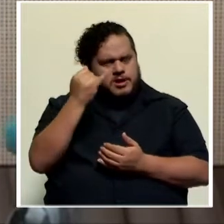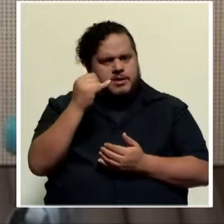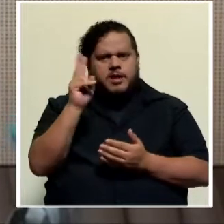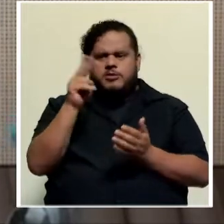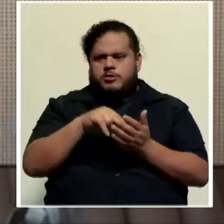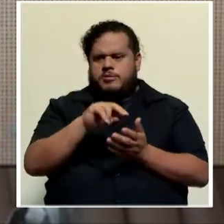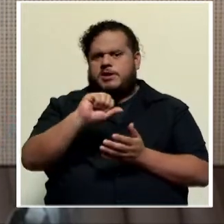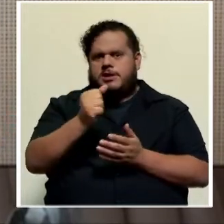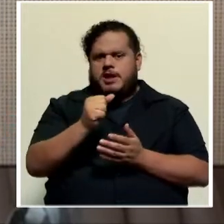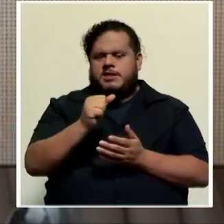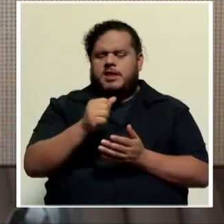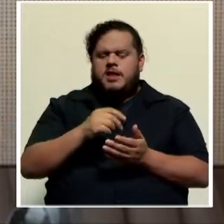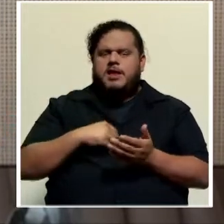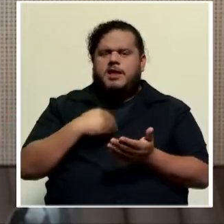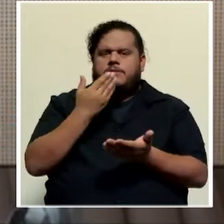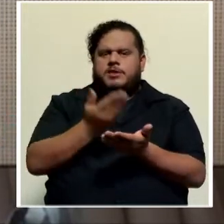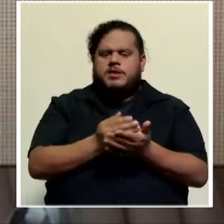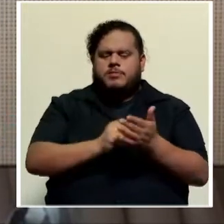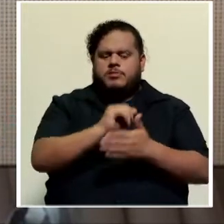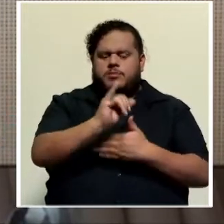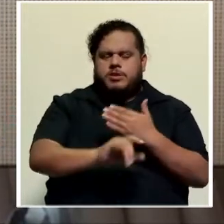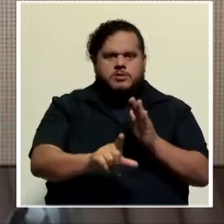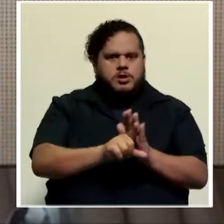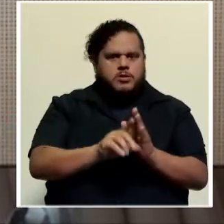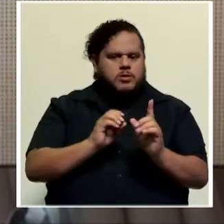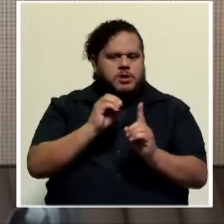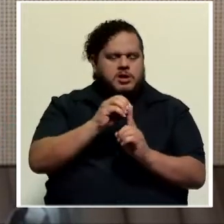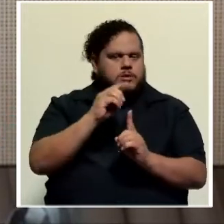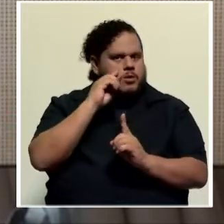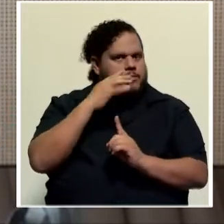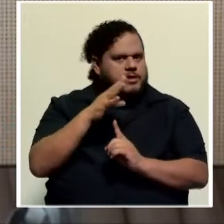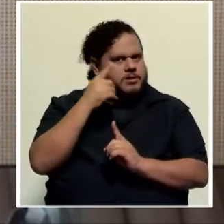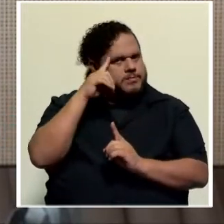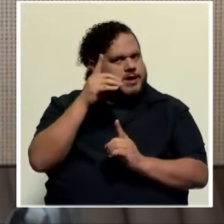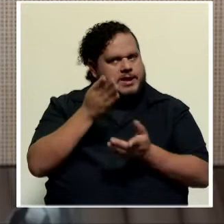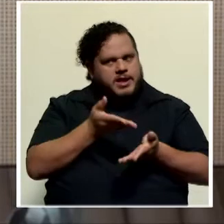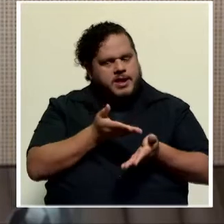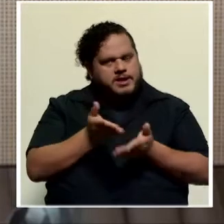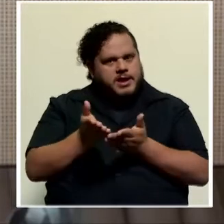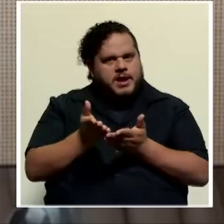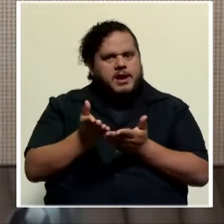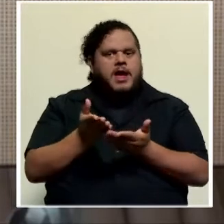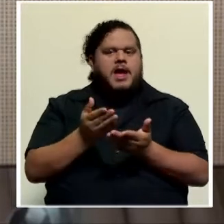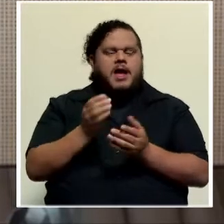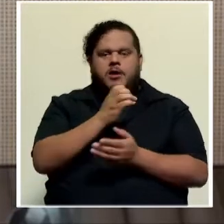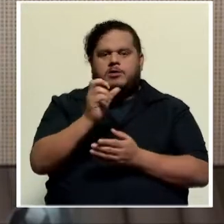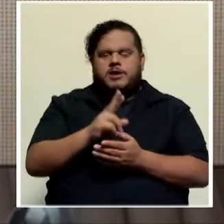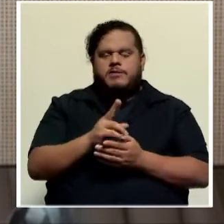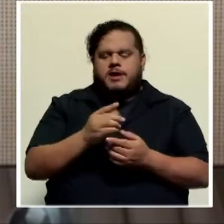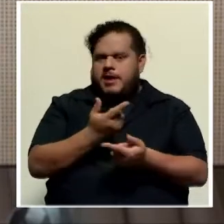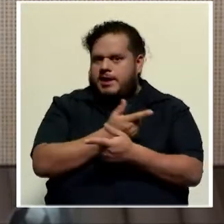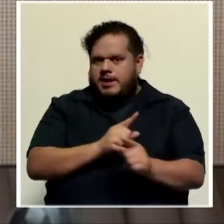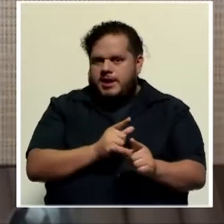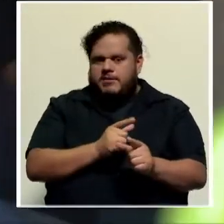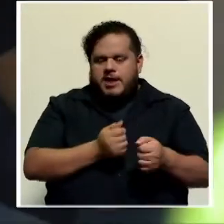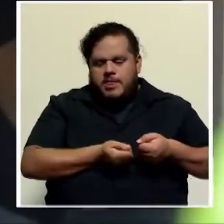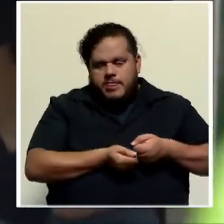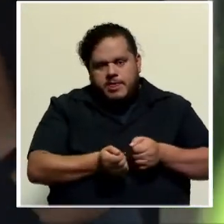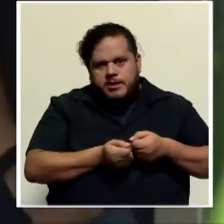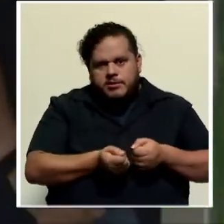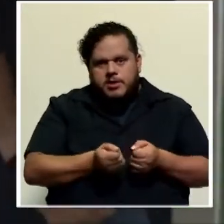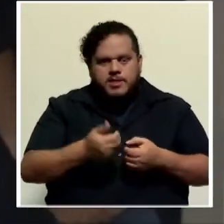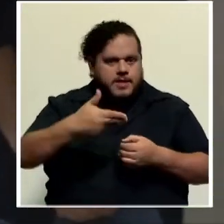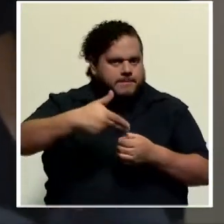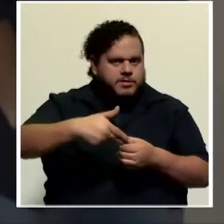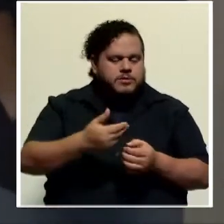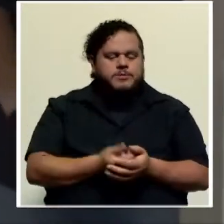presentamos un proyecto de ley con objetivo similar para declarar a Costa Rica libre de exploración y explotación petrolera. Con la